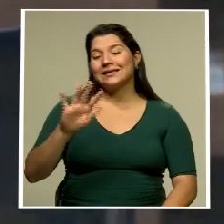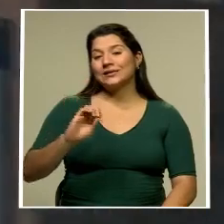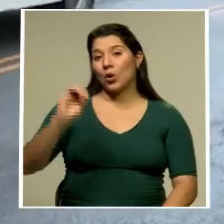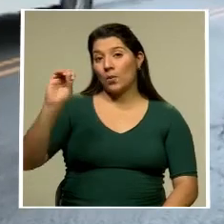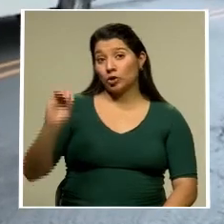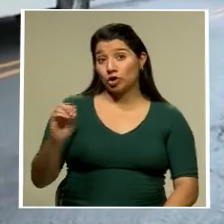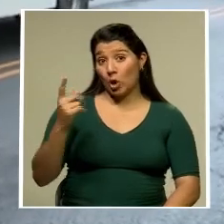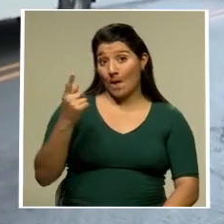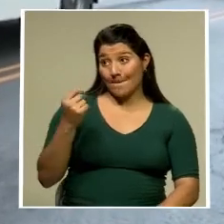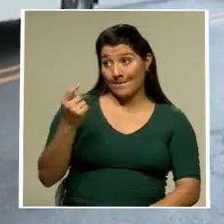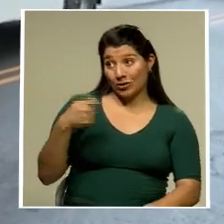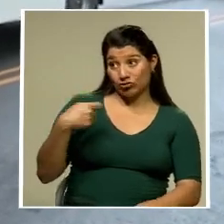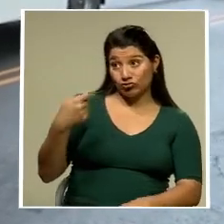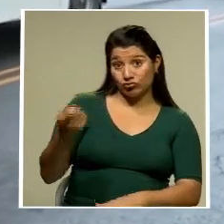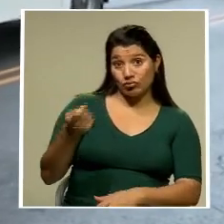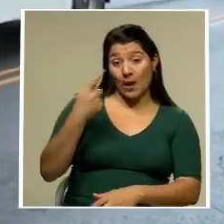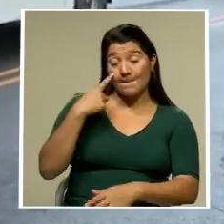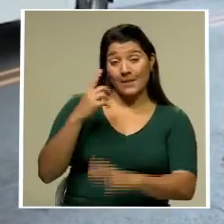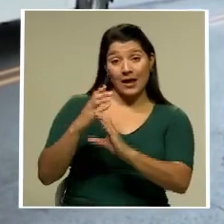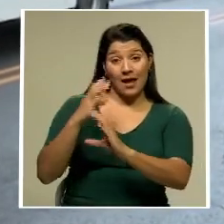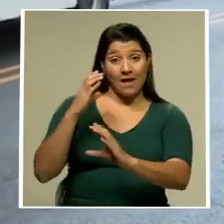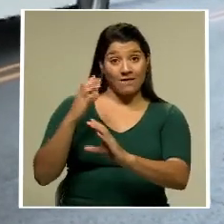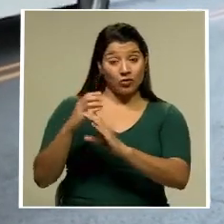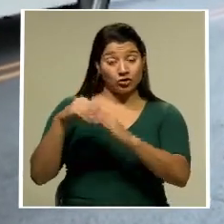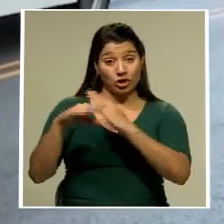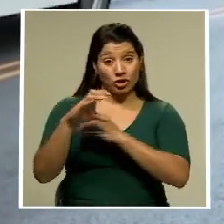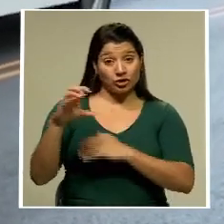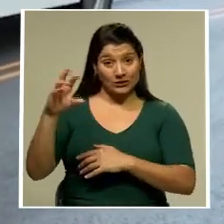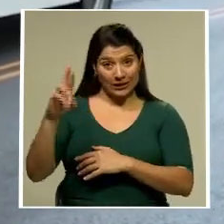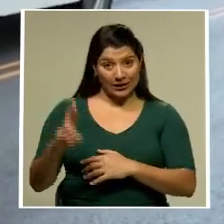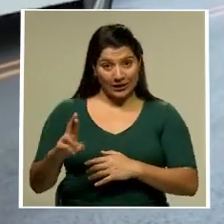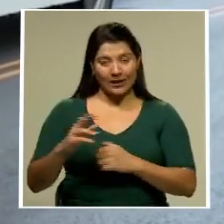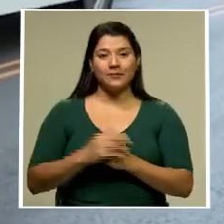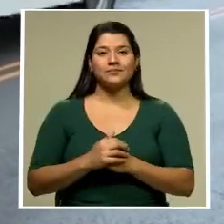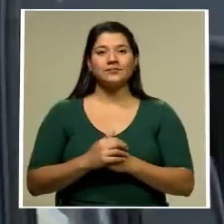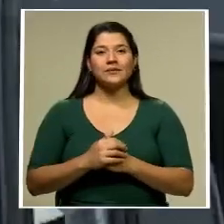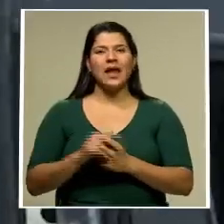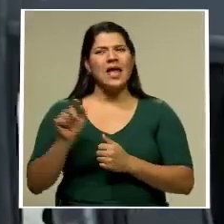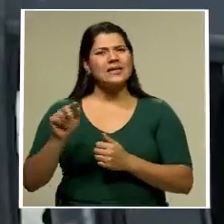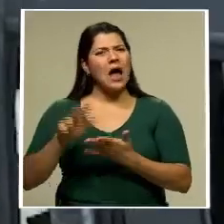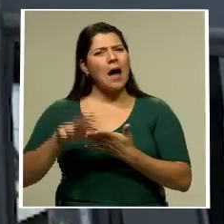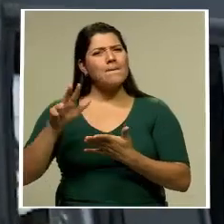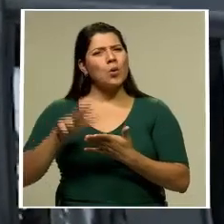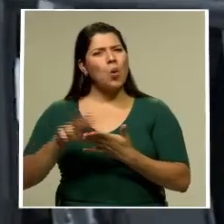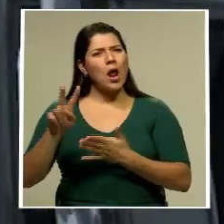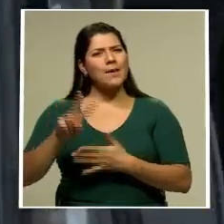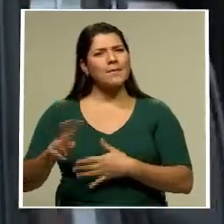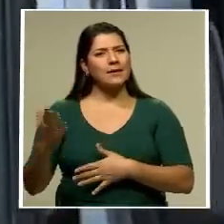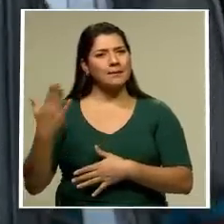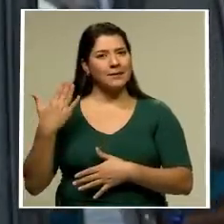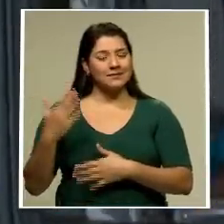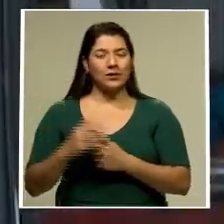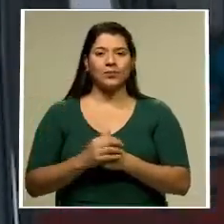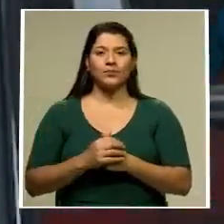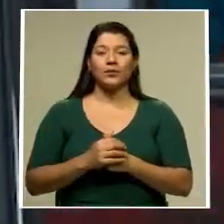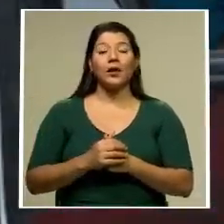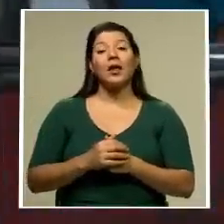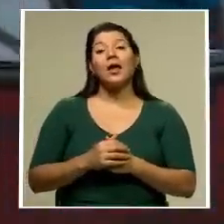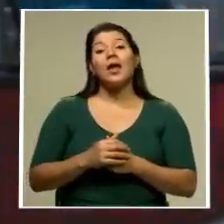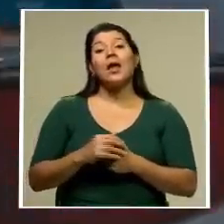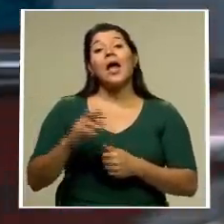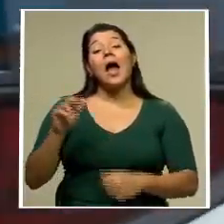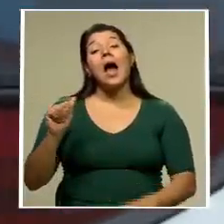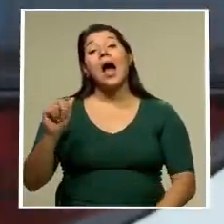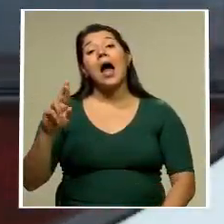4,75% en las tarifas de autobús a nivel nacional, aprobada el pasado viernes. El intendente de